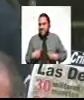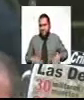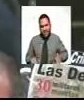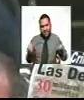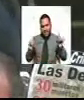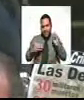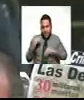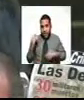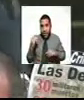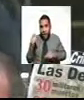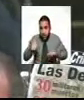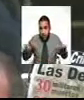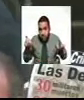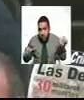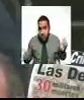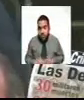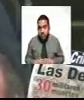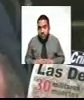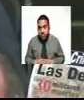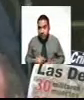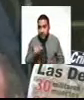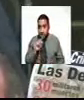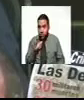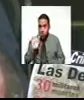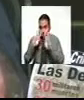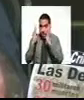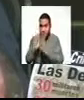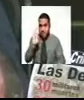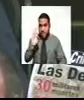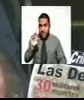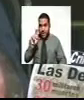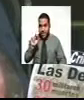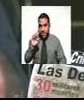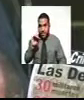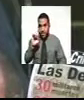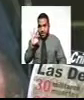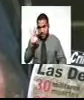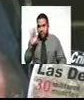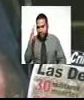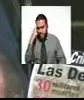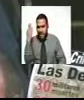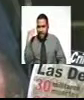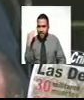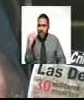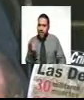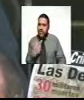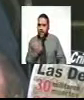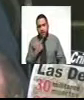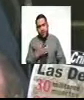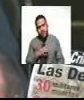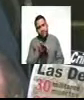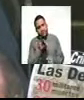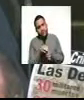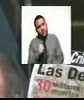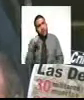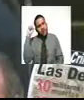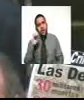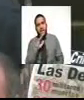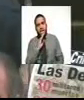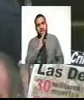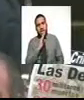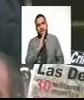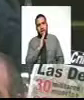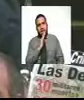Senador Benedetti, usted ha escuchado muchas veces que el que gana la elección